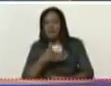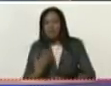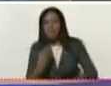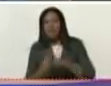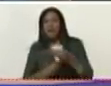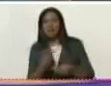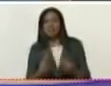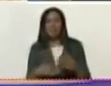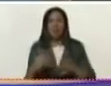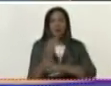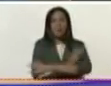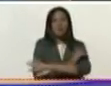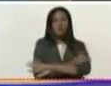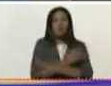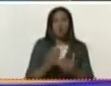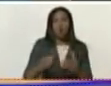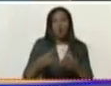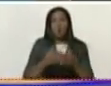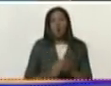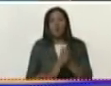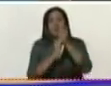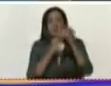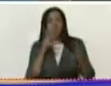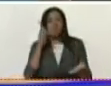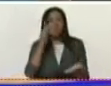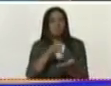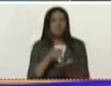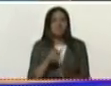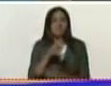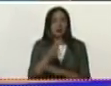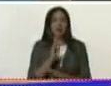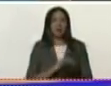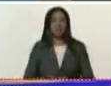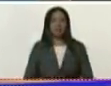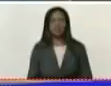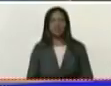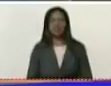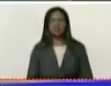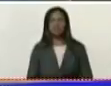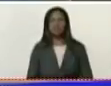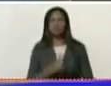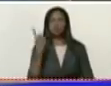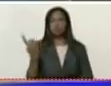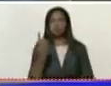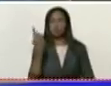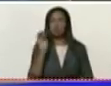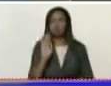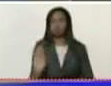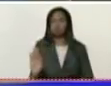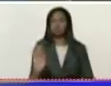que la oposición y sus líderes naturales vayan a las elecciones. Solas quedarán.